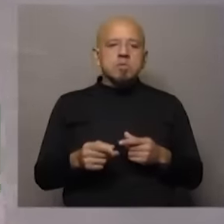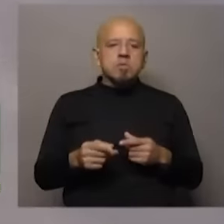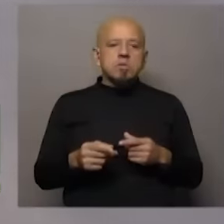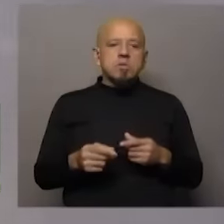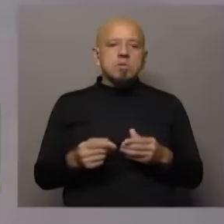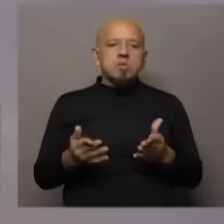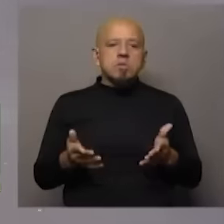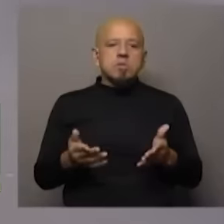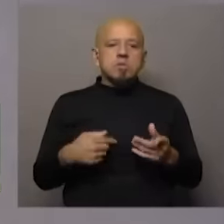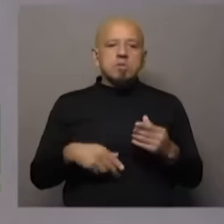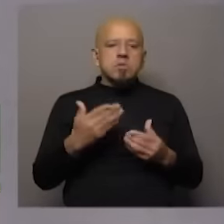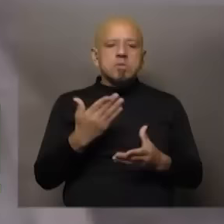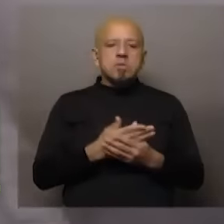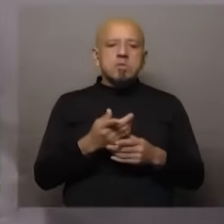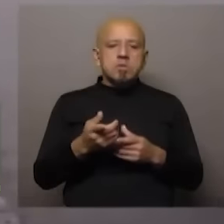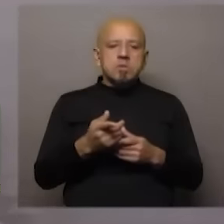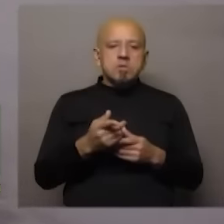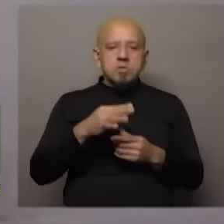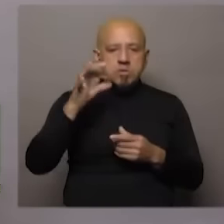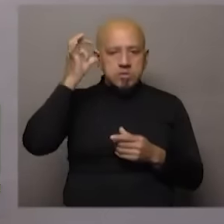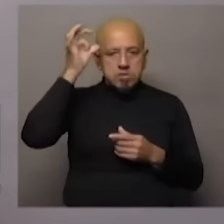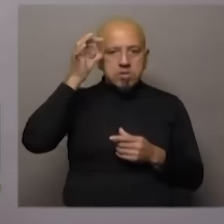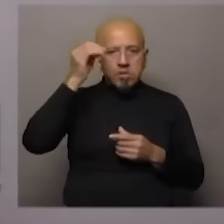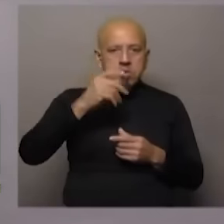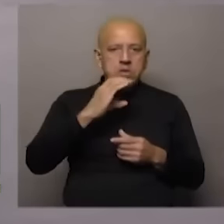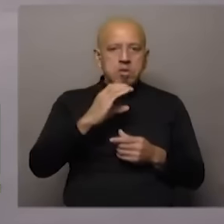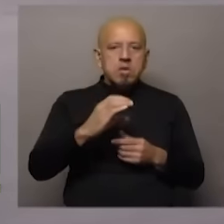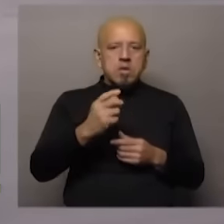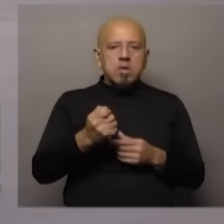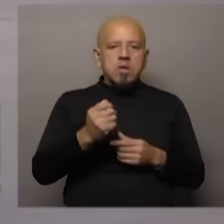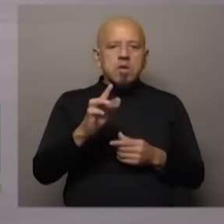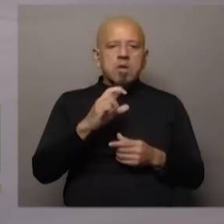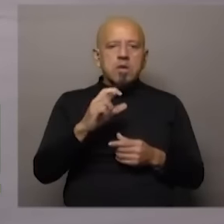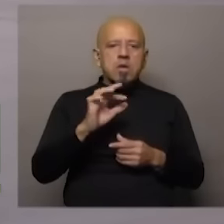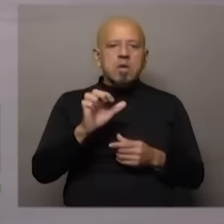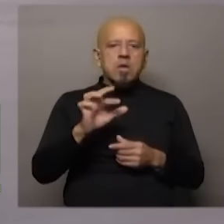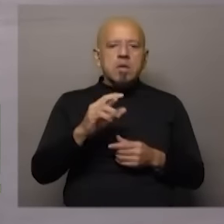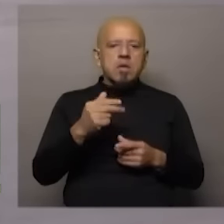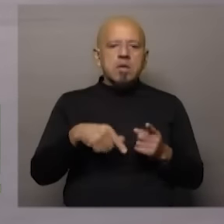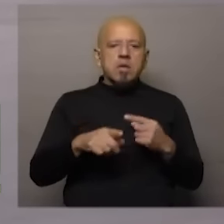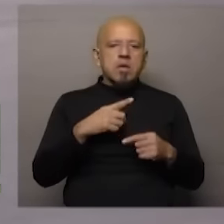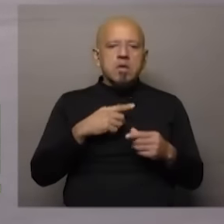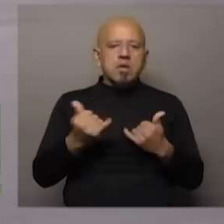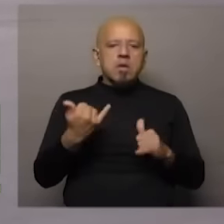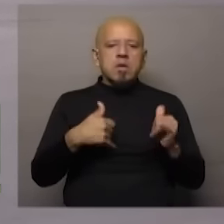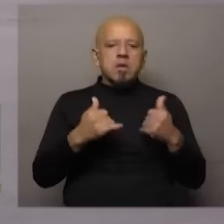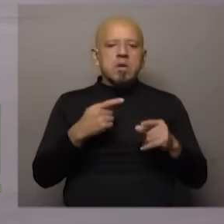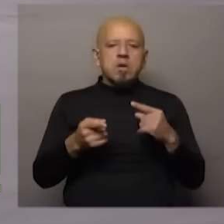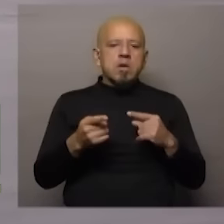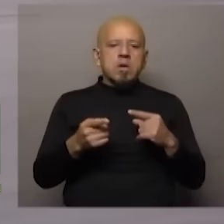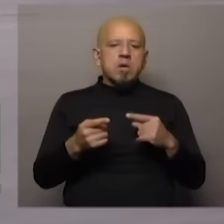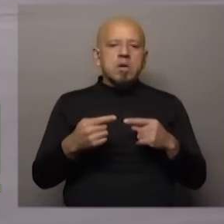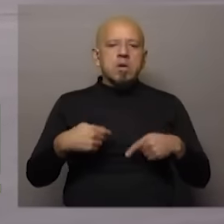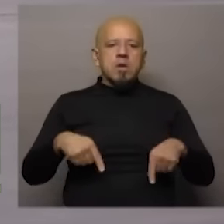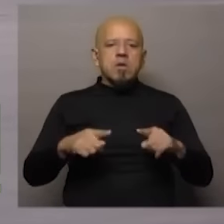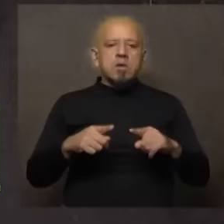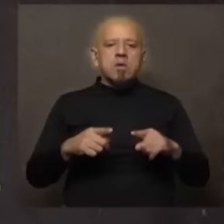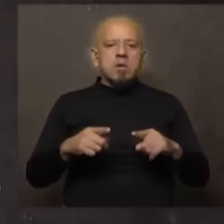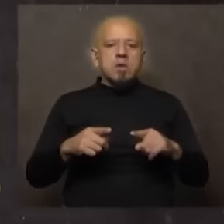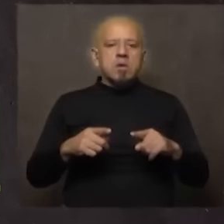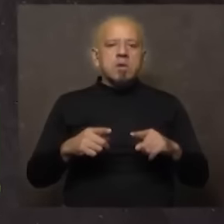a fichas personales de los senadores Charles Carrera y Mario Vergara, información, estas fichas personales, y